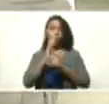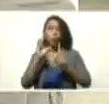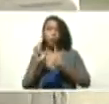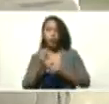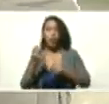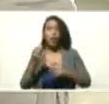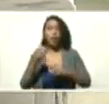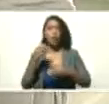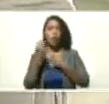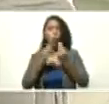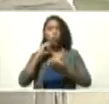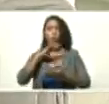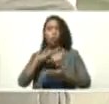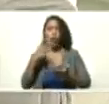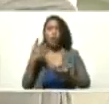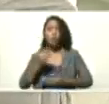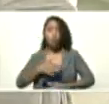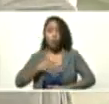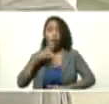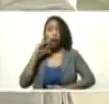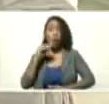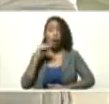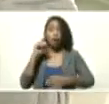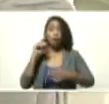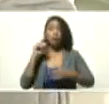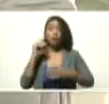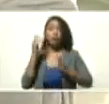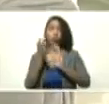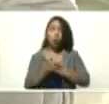étnica. Podríamos hablar de una